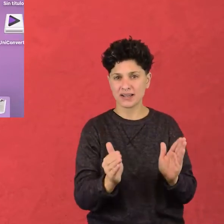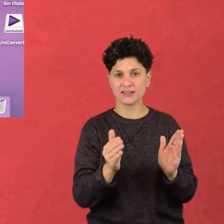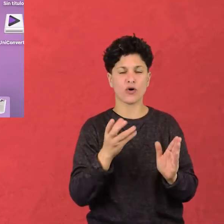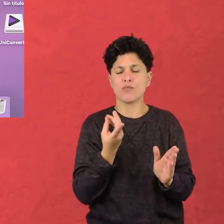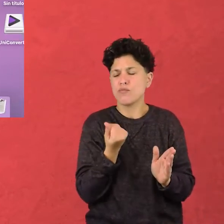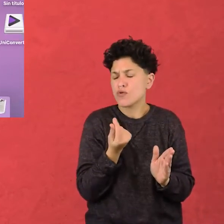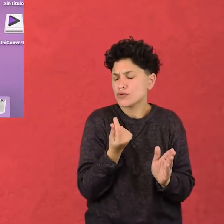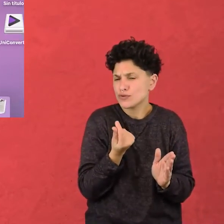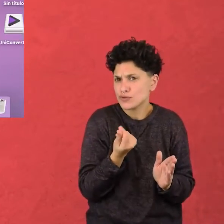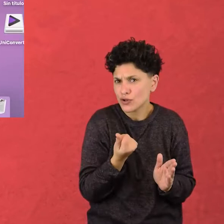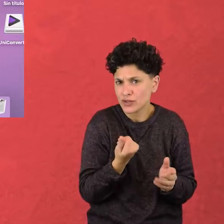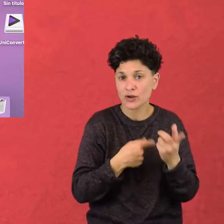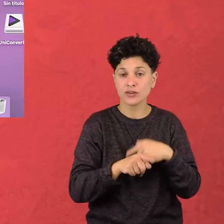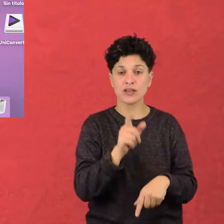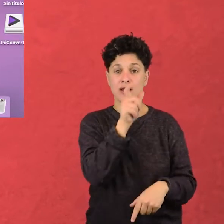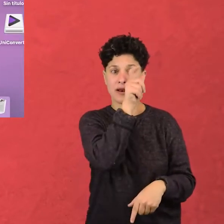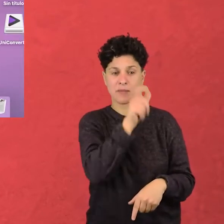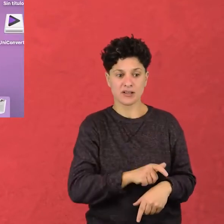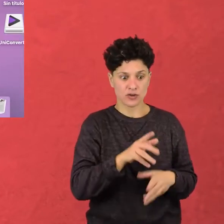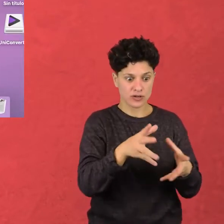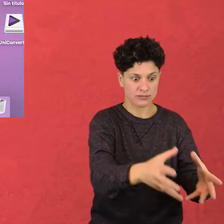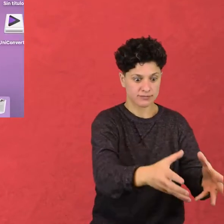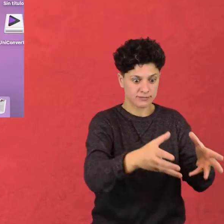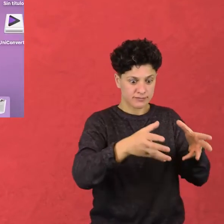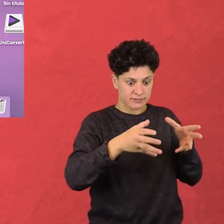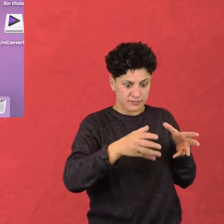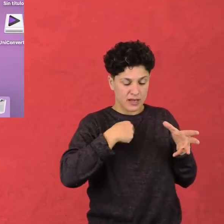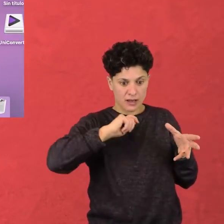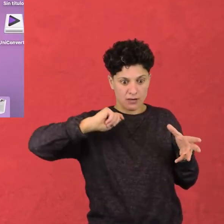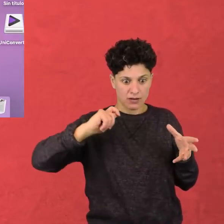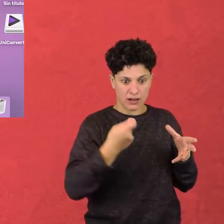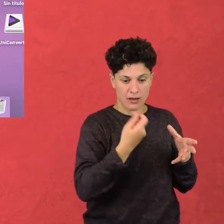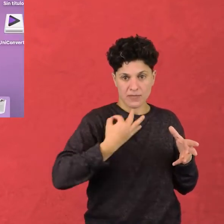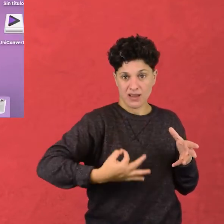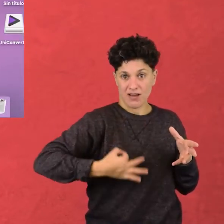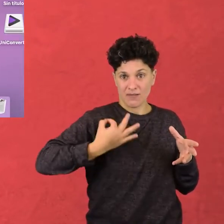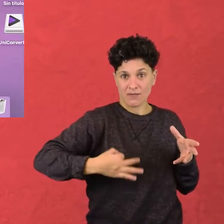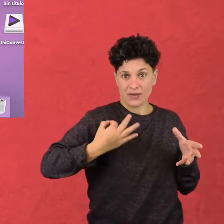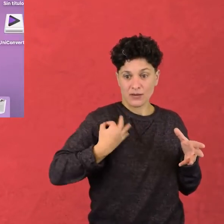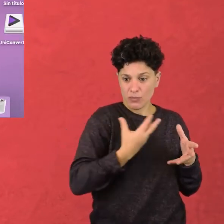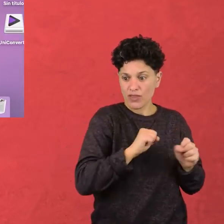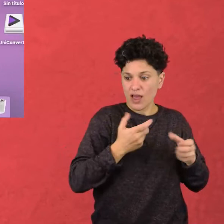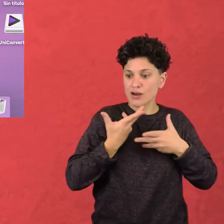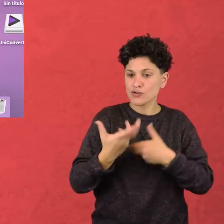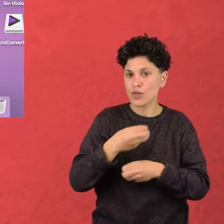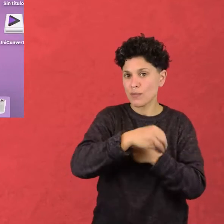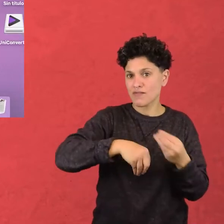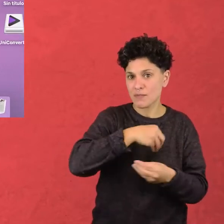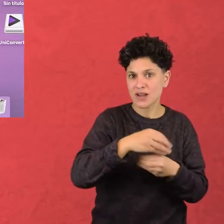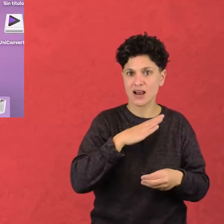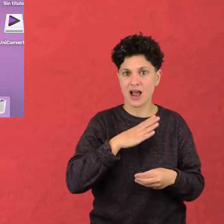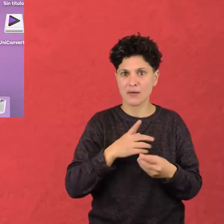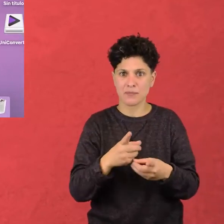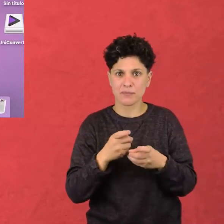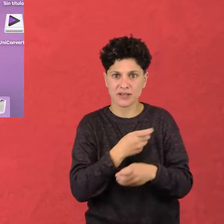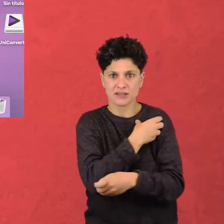bien, pero la cuestión es que a la persona le cambiaría la vida el tener ese dinero para ayudar a su familia porque está pasando por